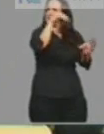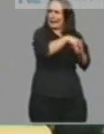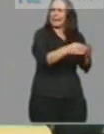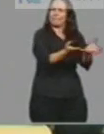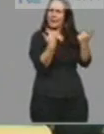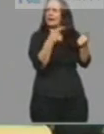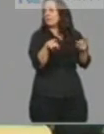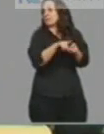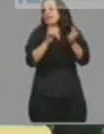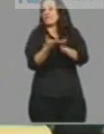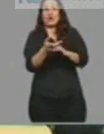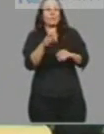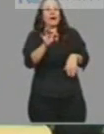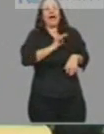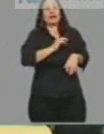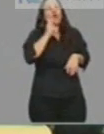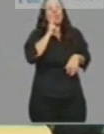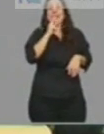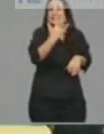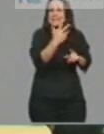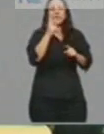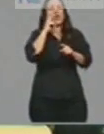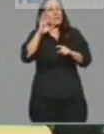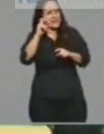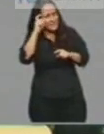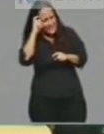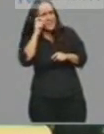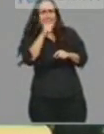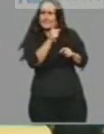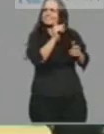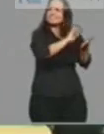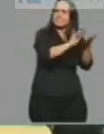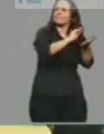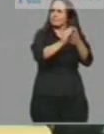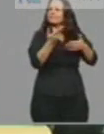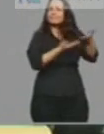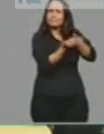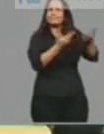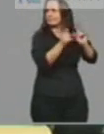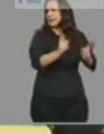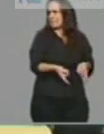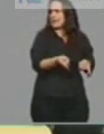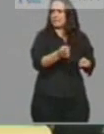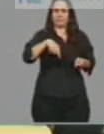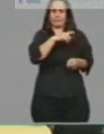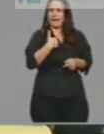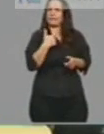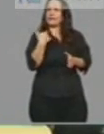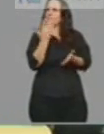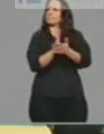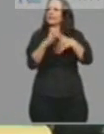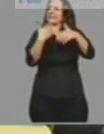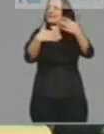hemos dado en el año 2005 y 2010, que nos ha permitido tener un crecimiento y hacer frente a